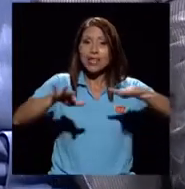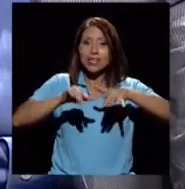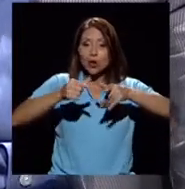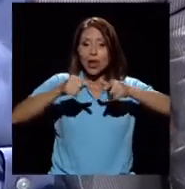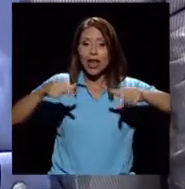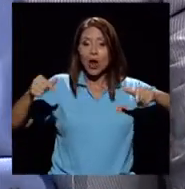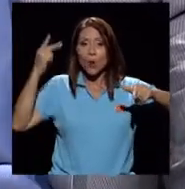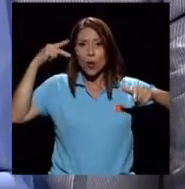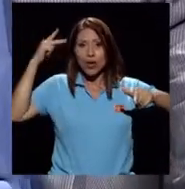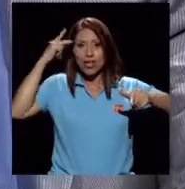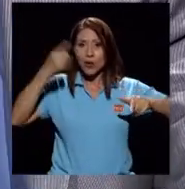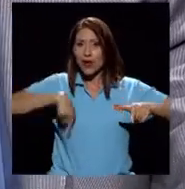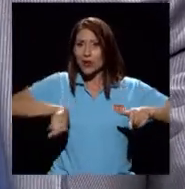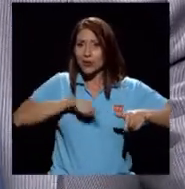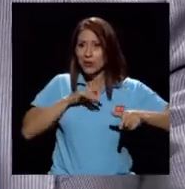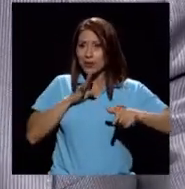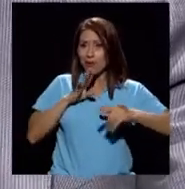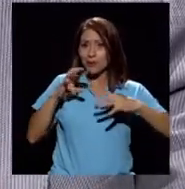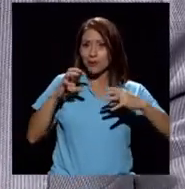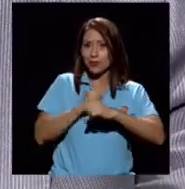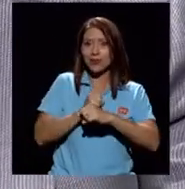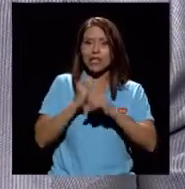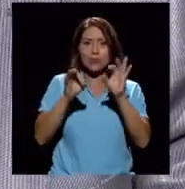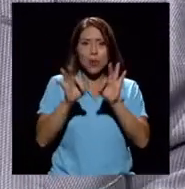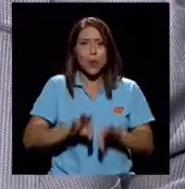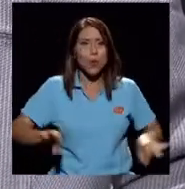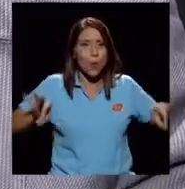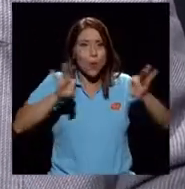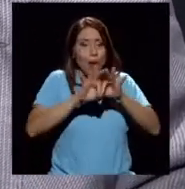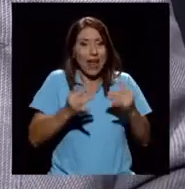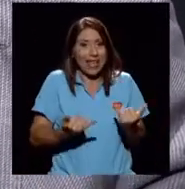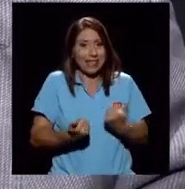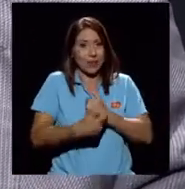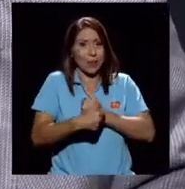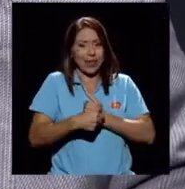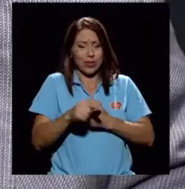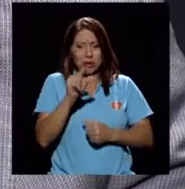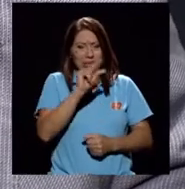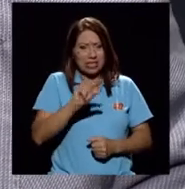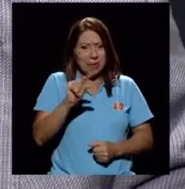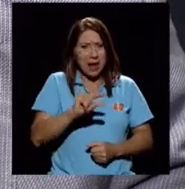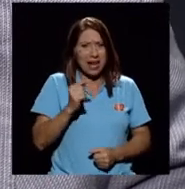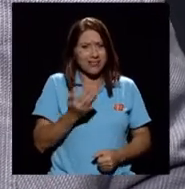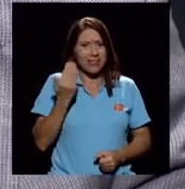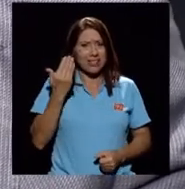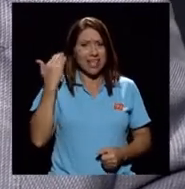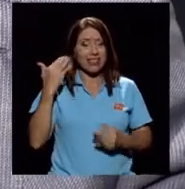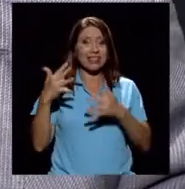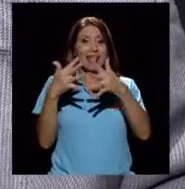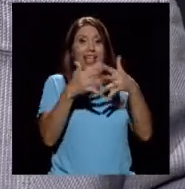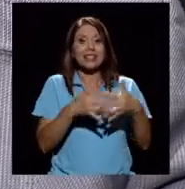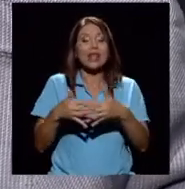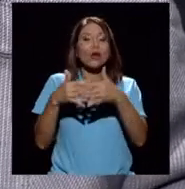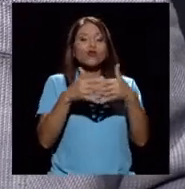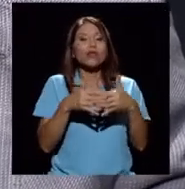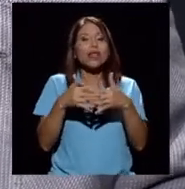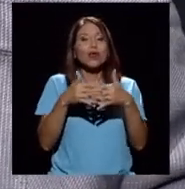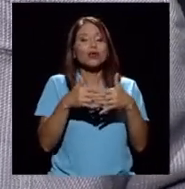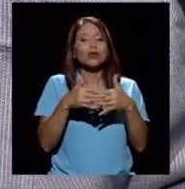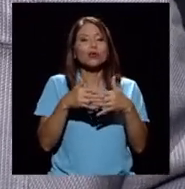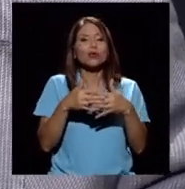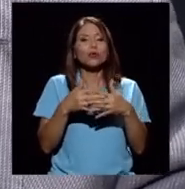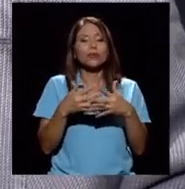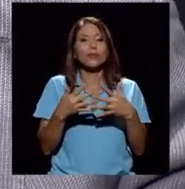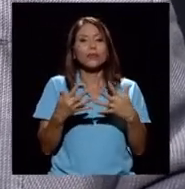es clave en este momento reciente de las semanas recientes eeuu mando un